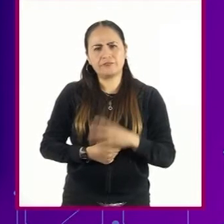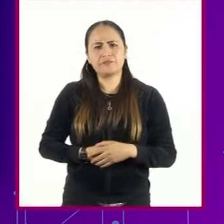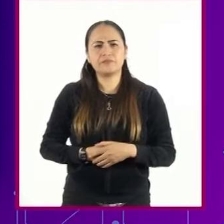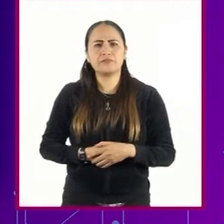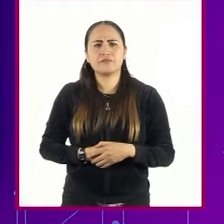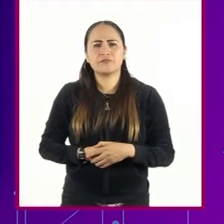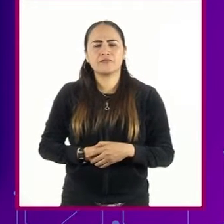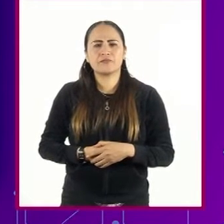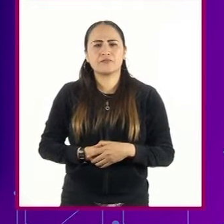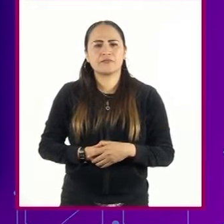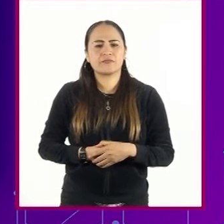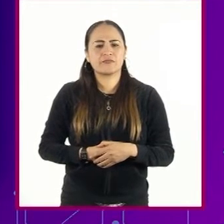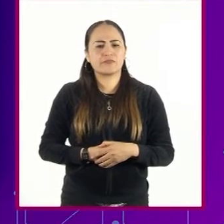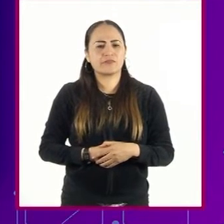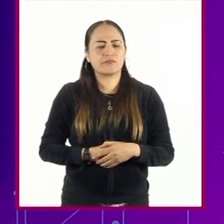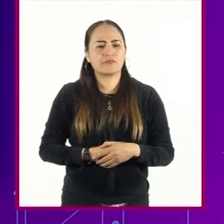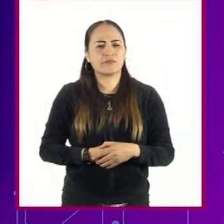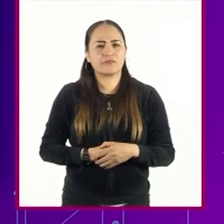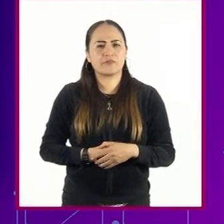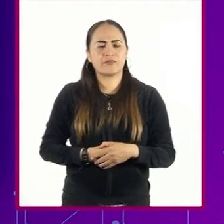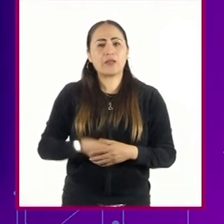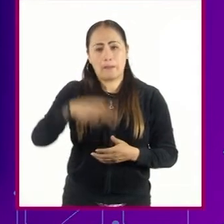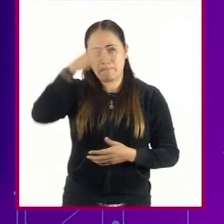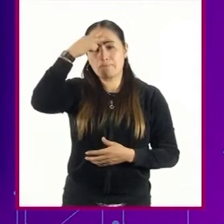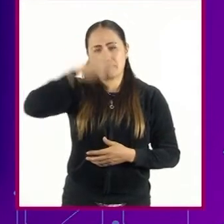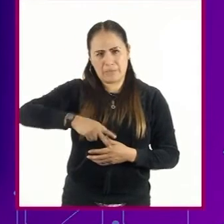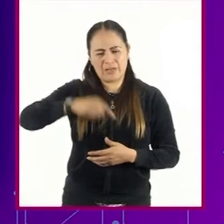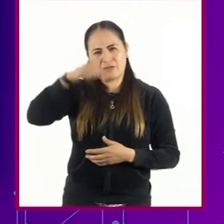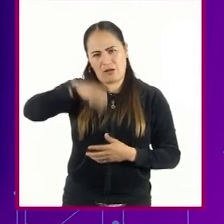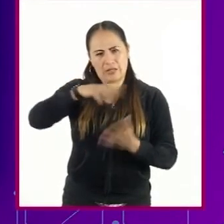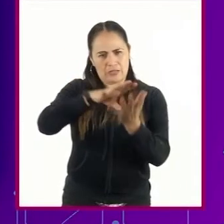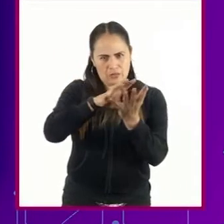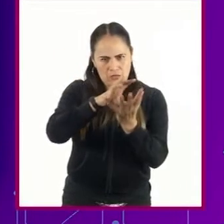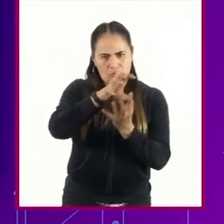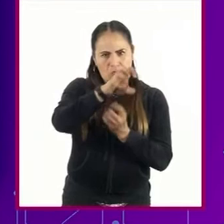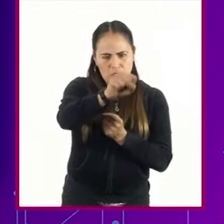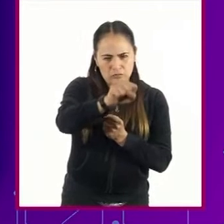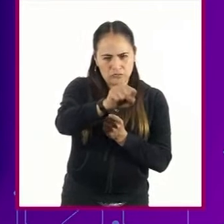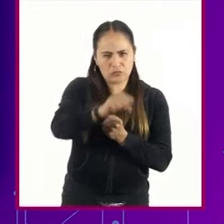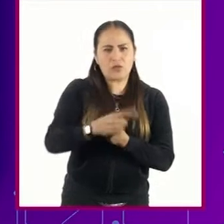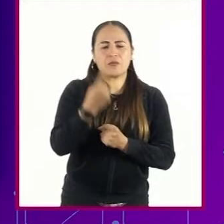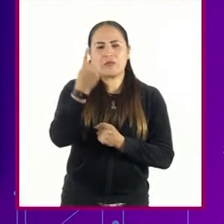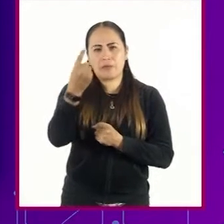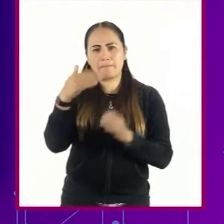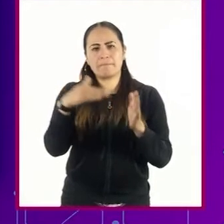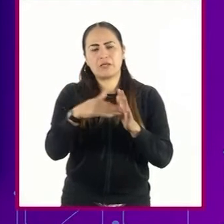es la primera constitución, nuestra constitución actual, la de 1917,